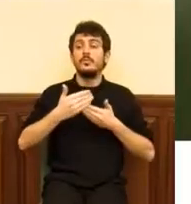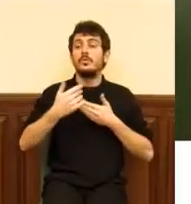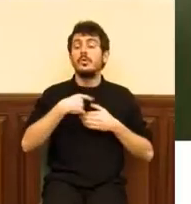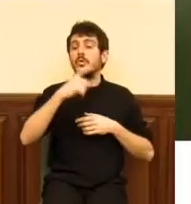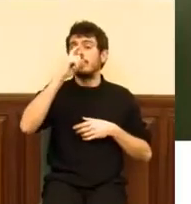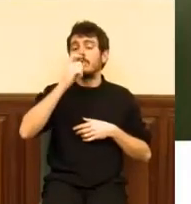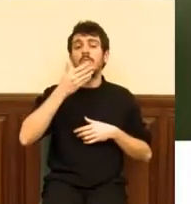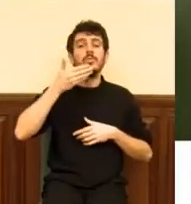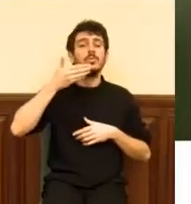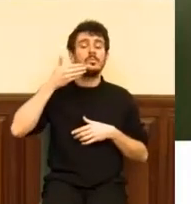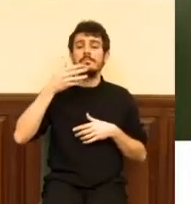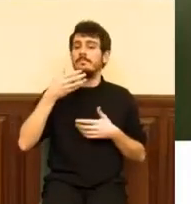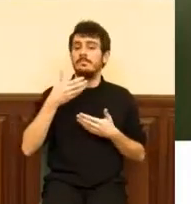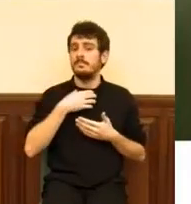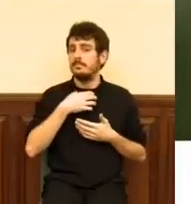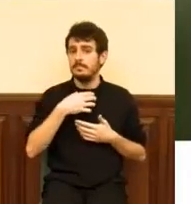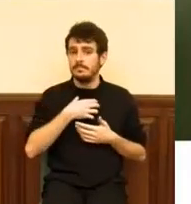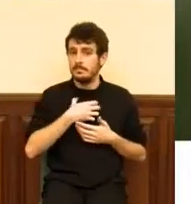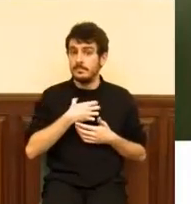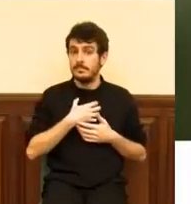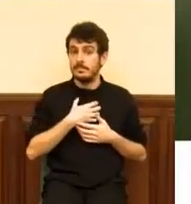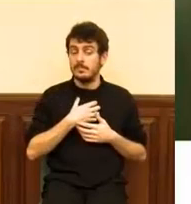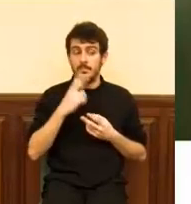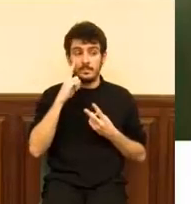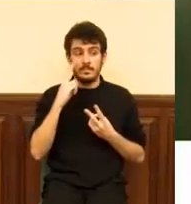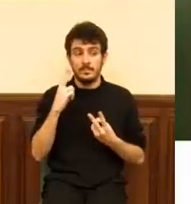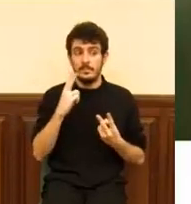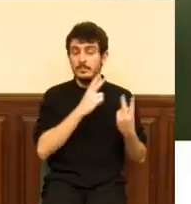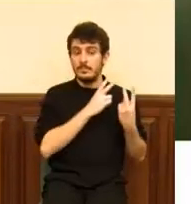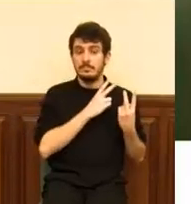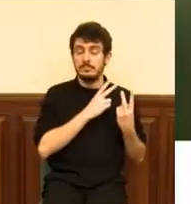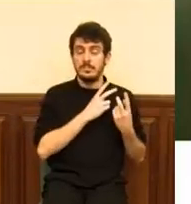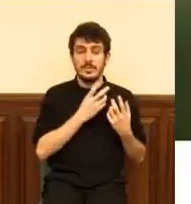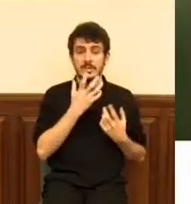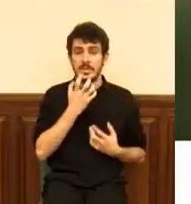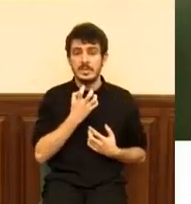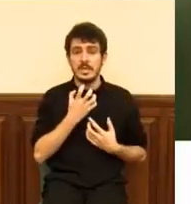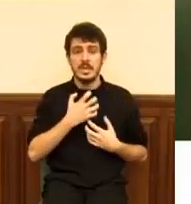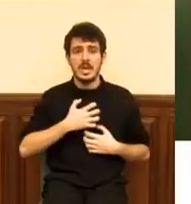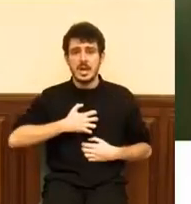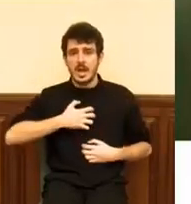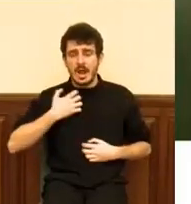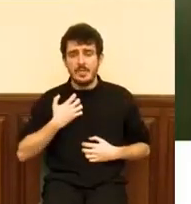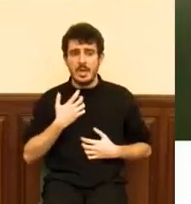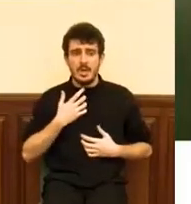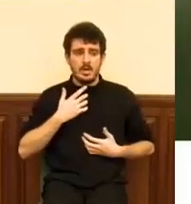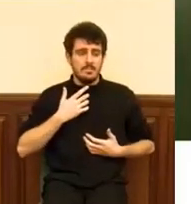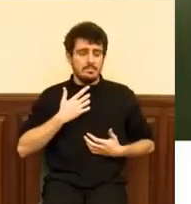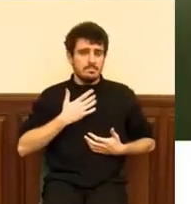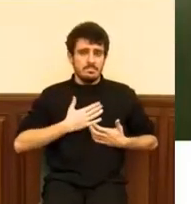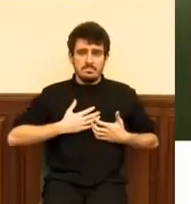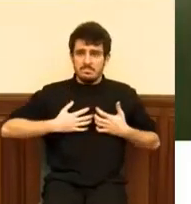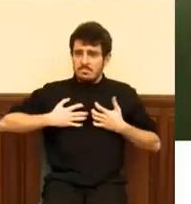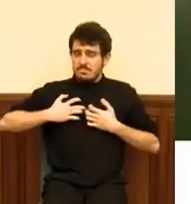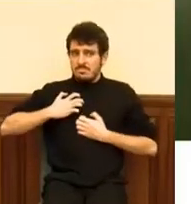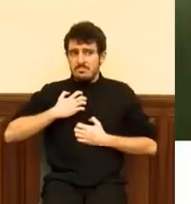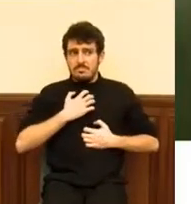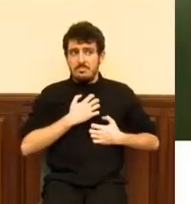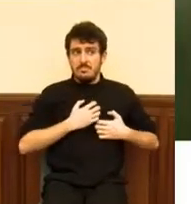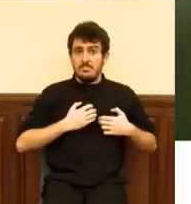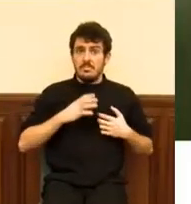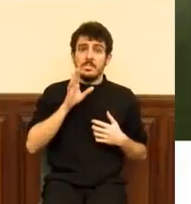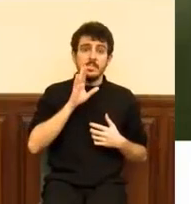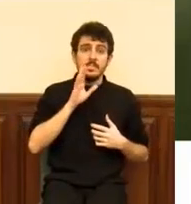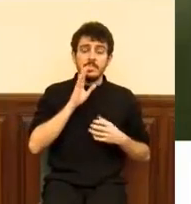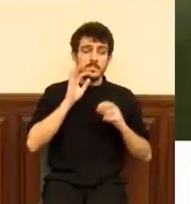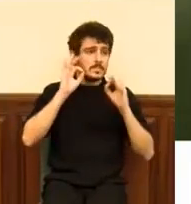con orgullo, los vamos a recordar con tristeza, pero sobre todo con rabia, con impotencia y con hastío. Es lo que os estaba comentando antes,